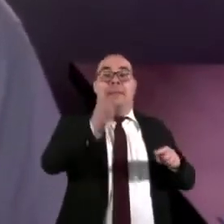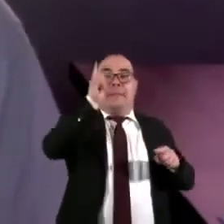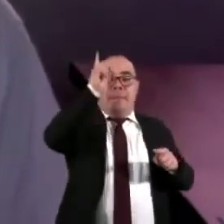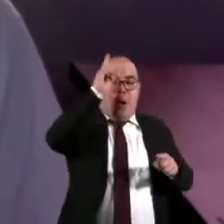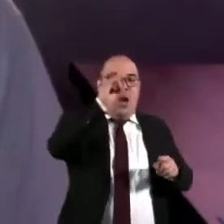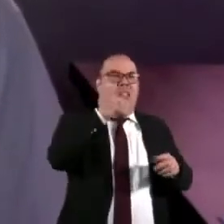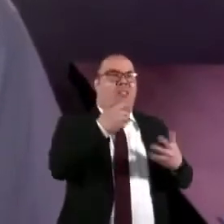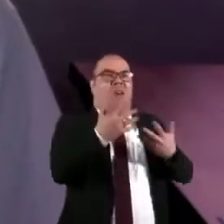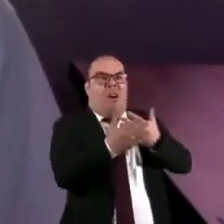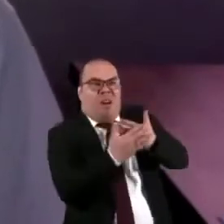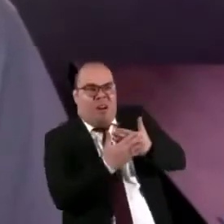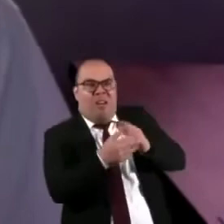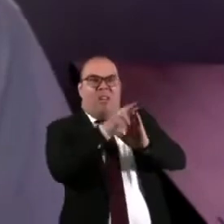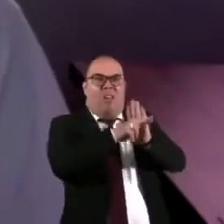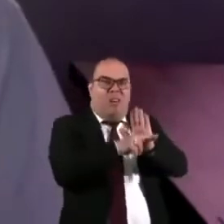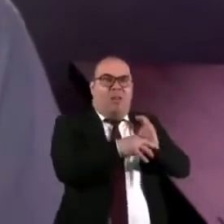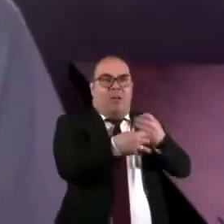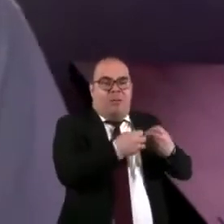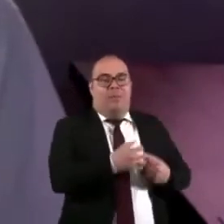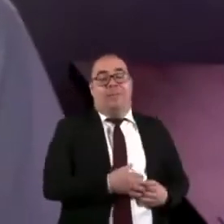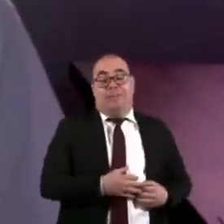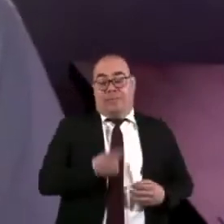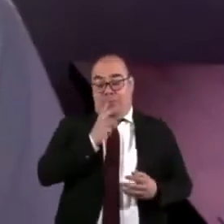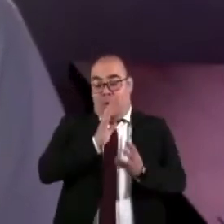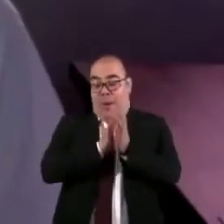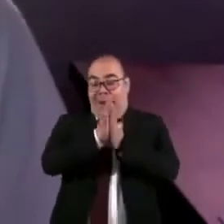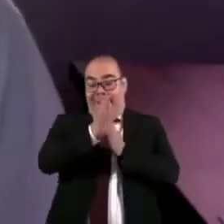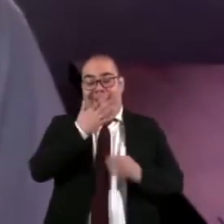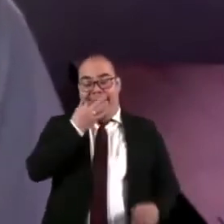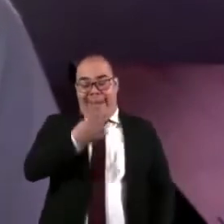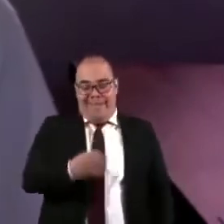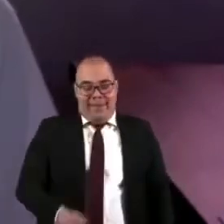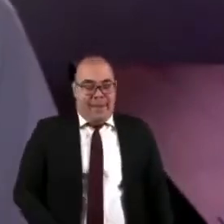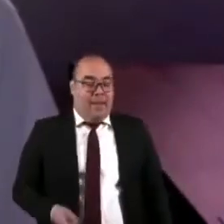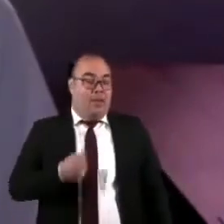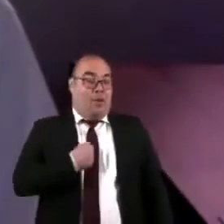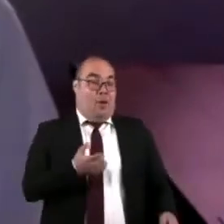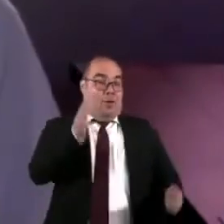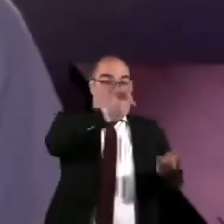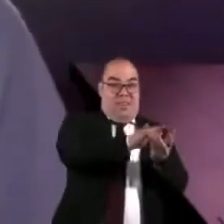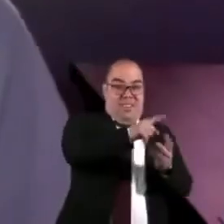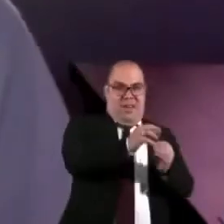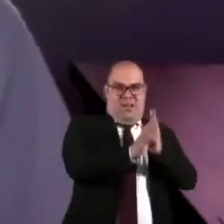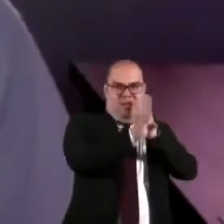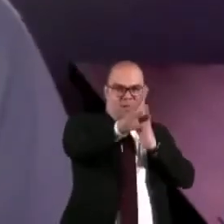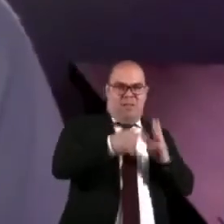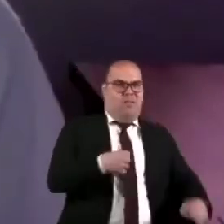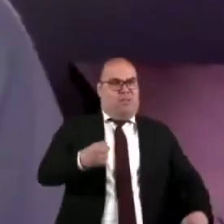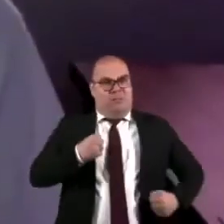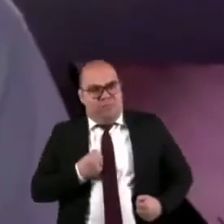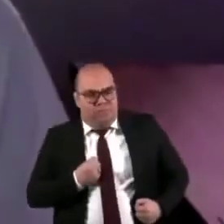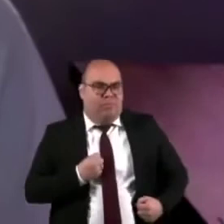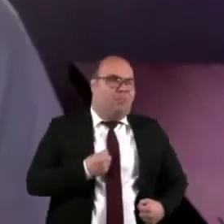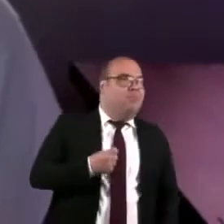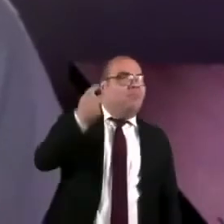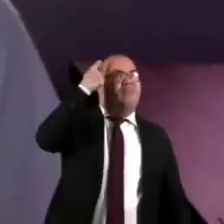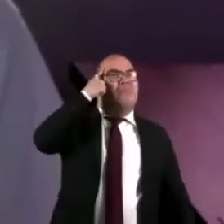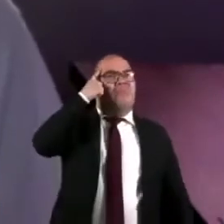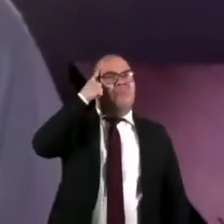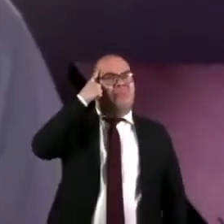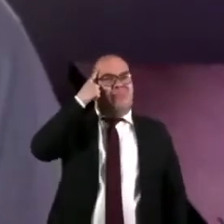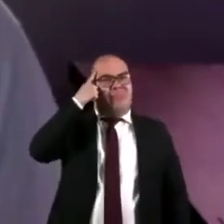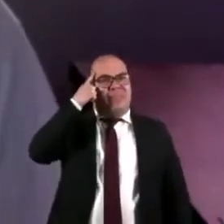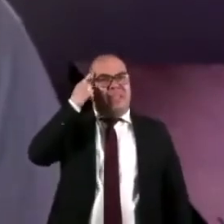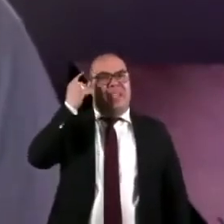políticas a seguir. Le digo que pues durante todo el tiempo jamás en mi vida me pasó